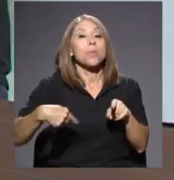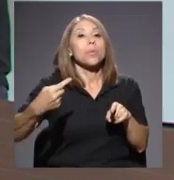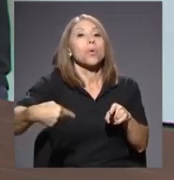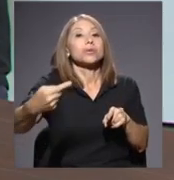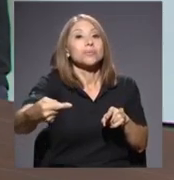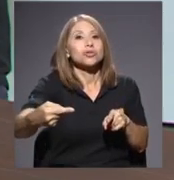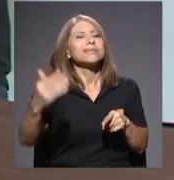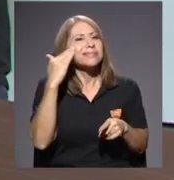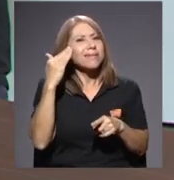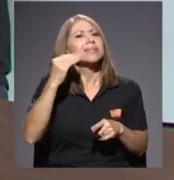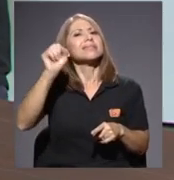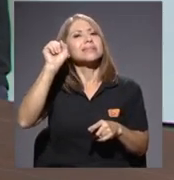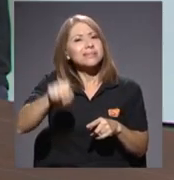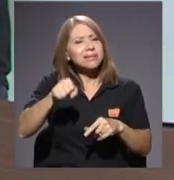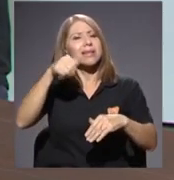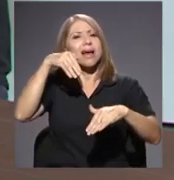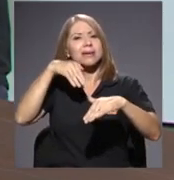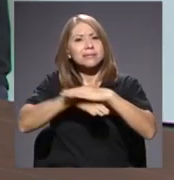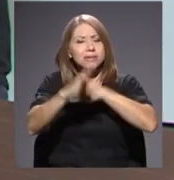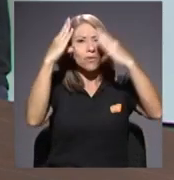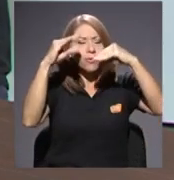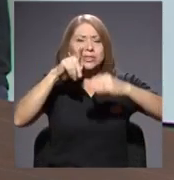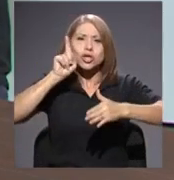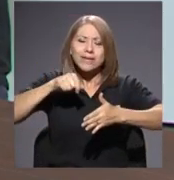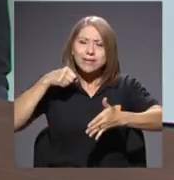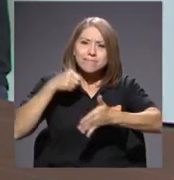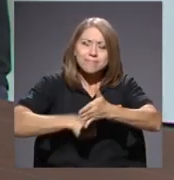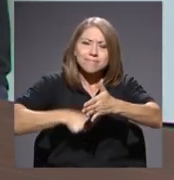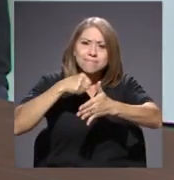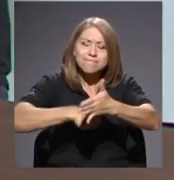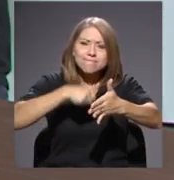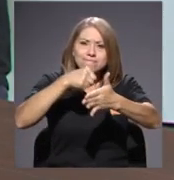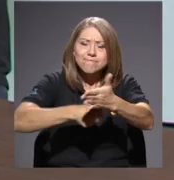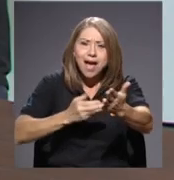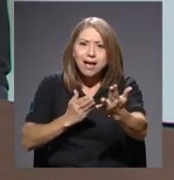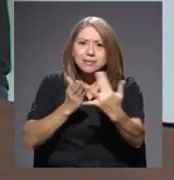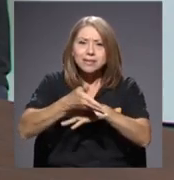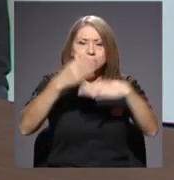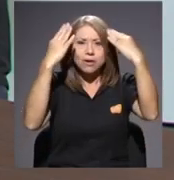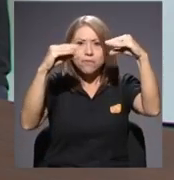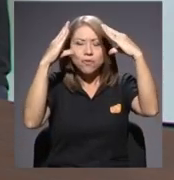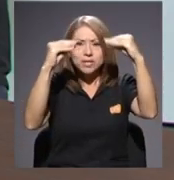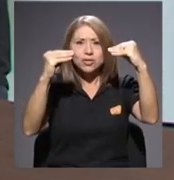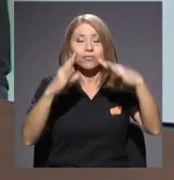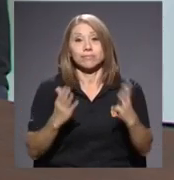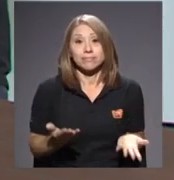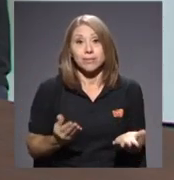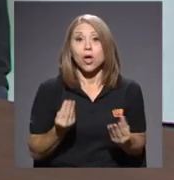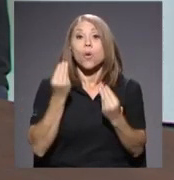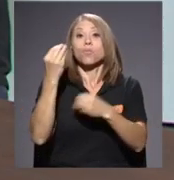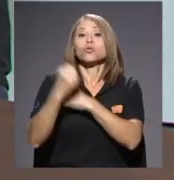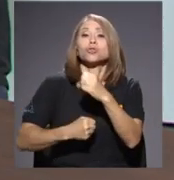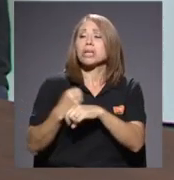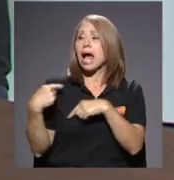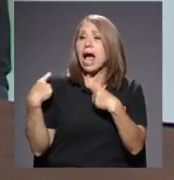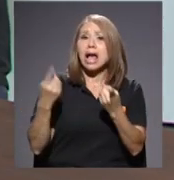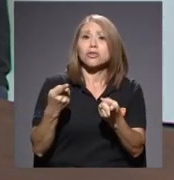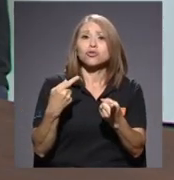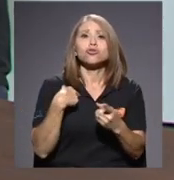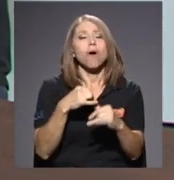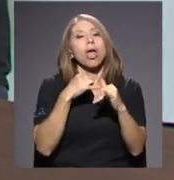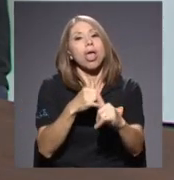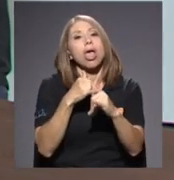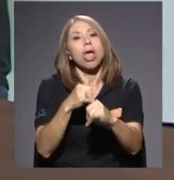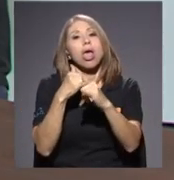sí hay acceso a información, hay que luchar por ese acceso a la información, de que durante muchos años yo he puesto recursos de amparo, solo he ganado uno,